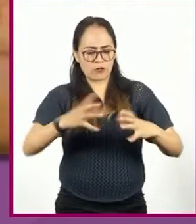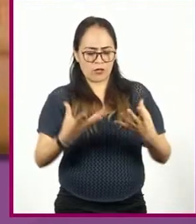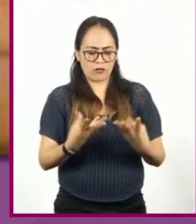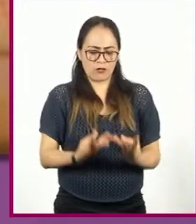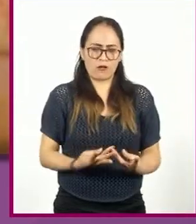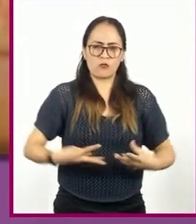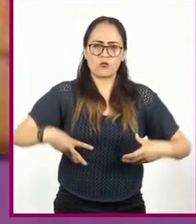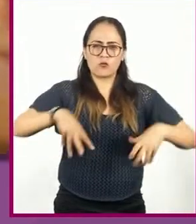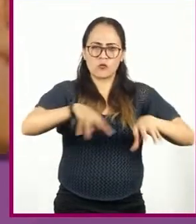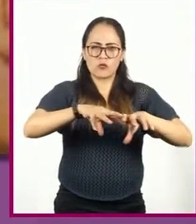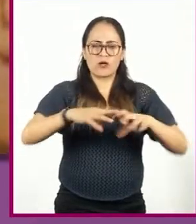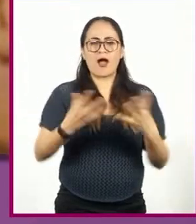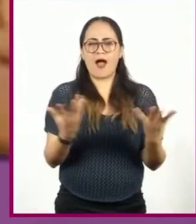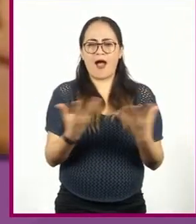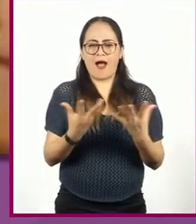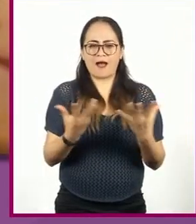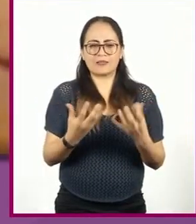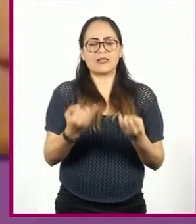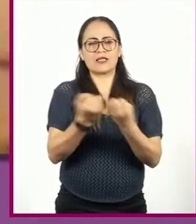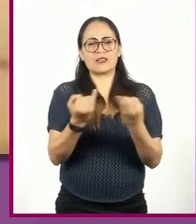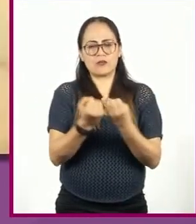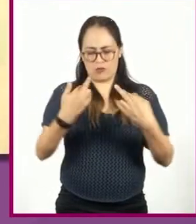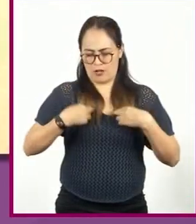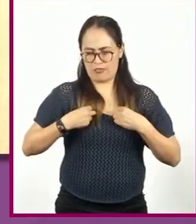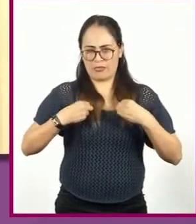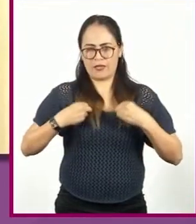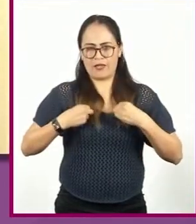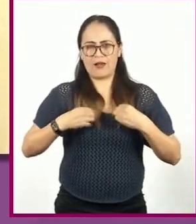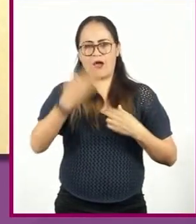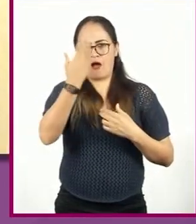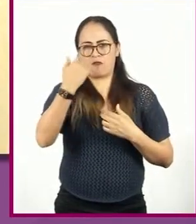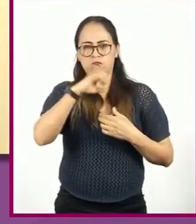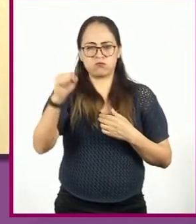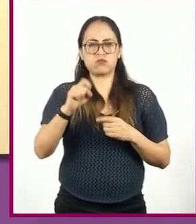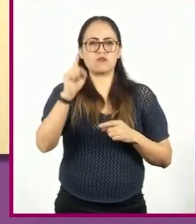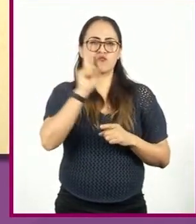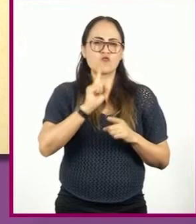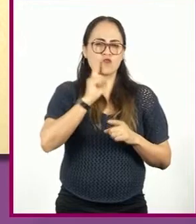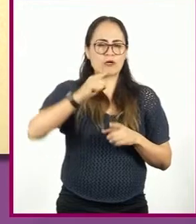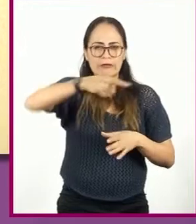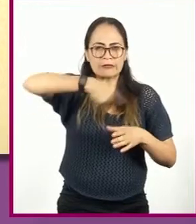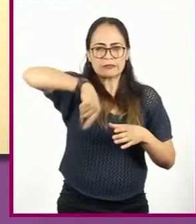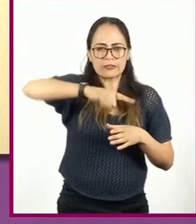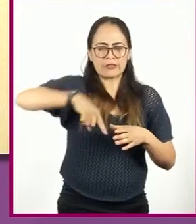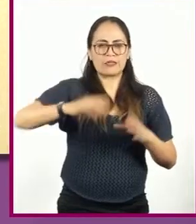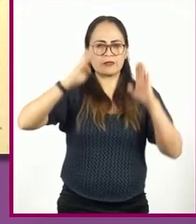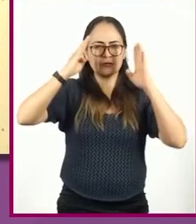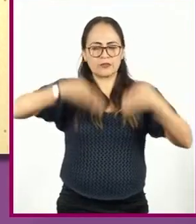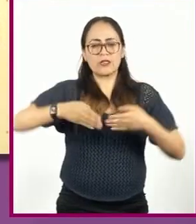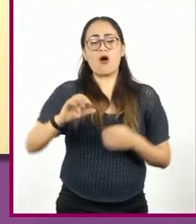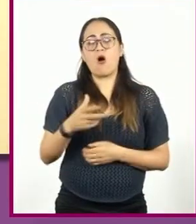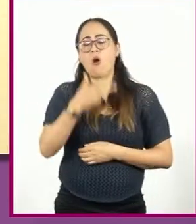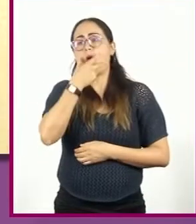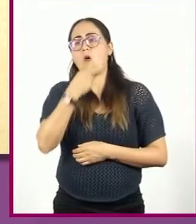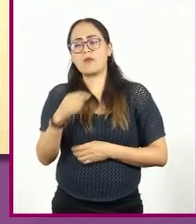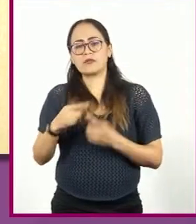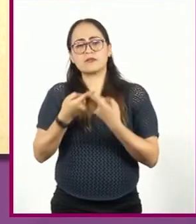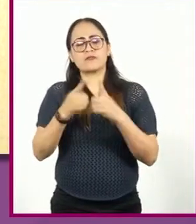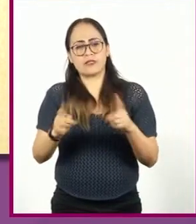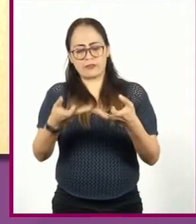la cestería y el trabajo en telares. Los hombres cultivaban la tierra, criaban los